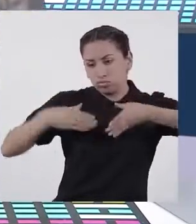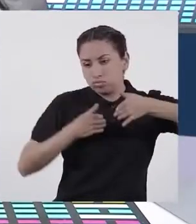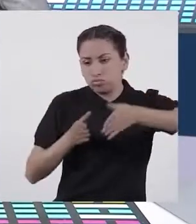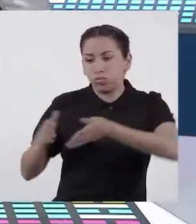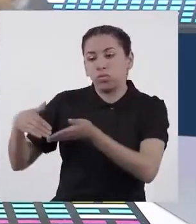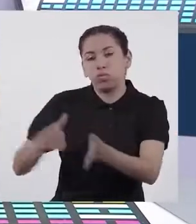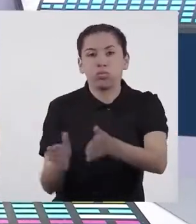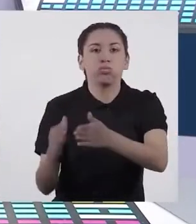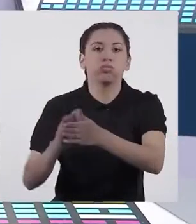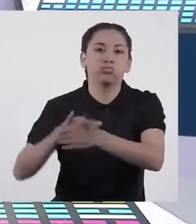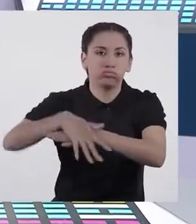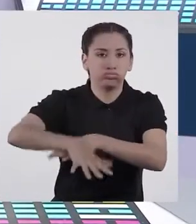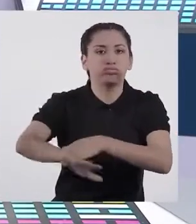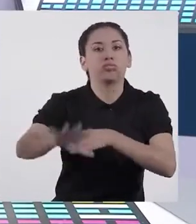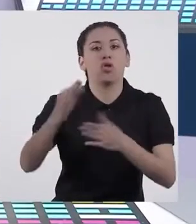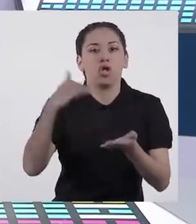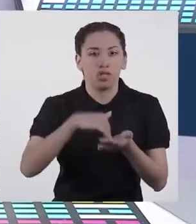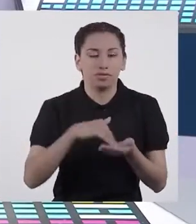lluvias.